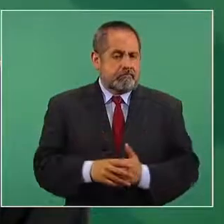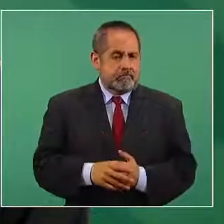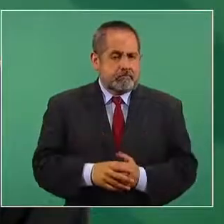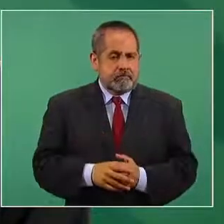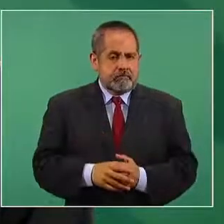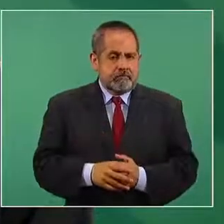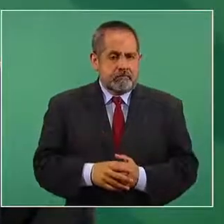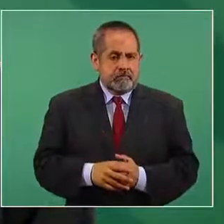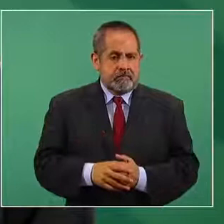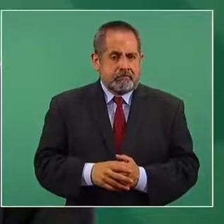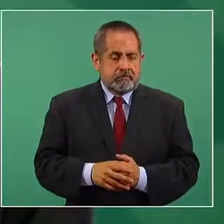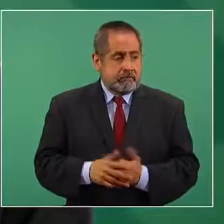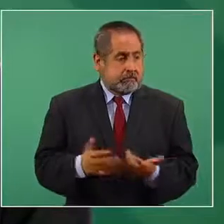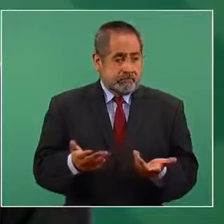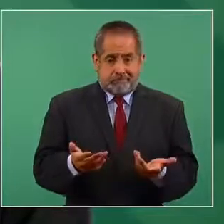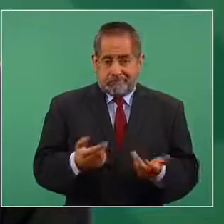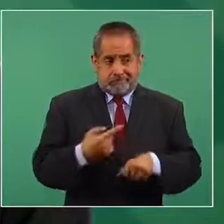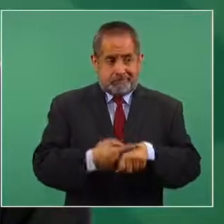los que